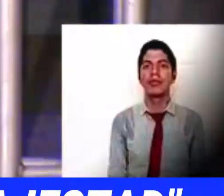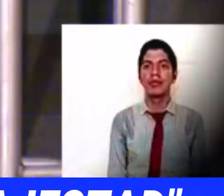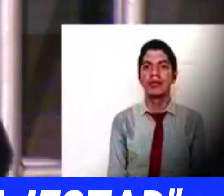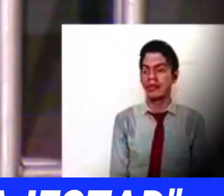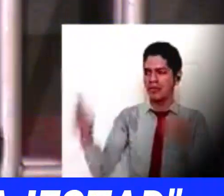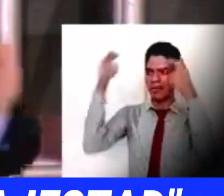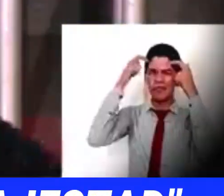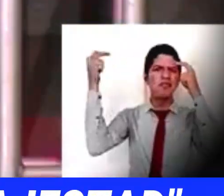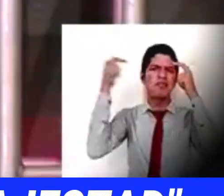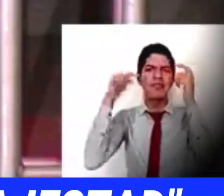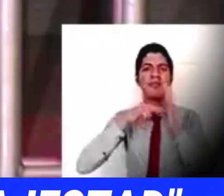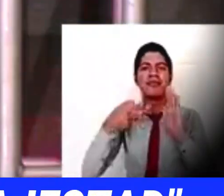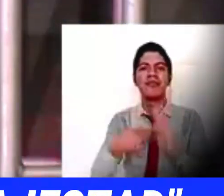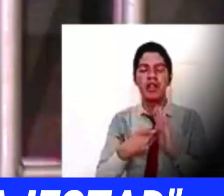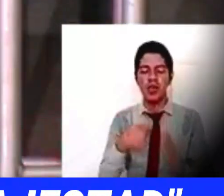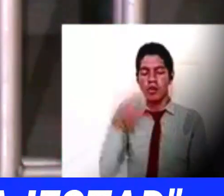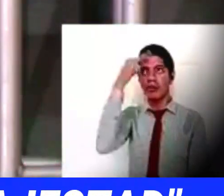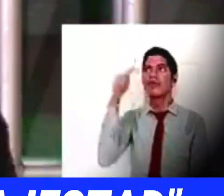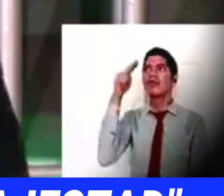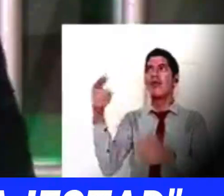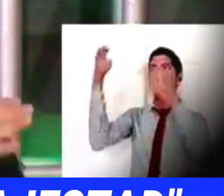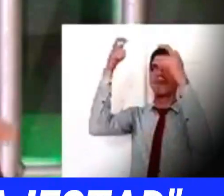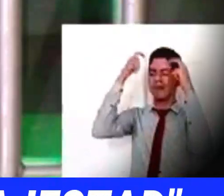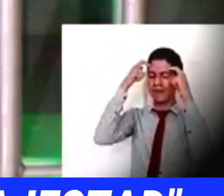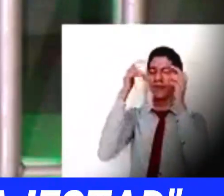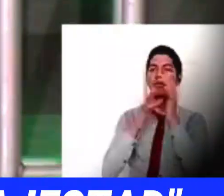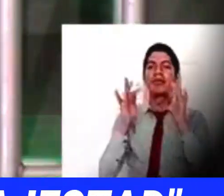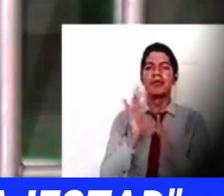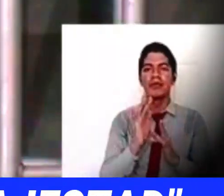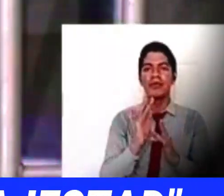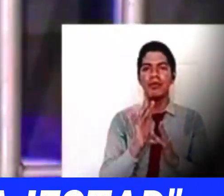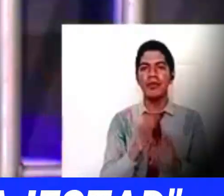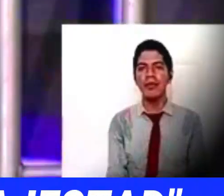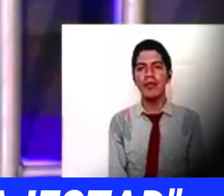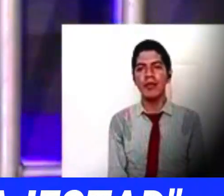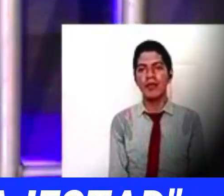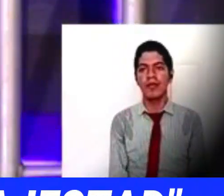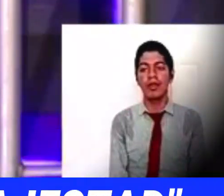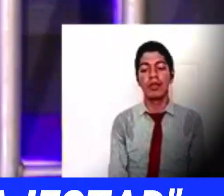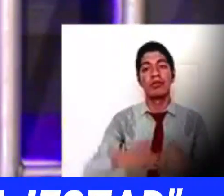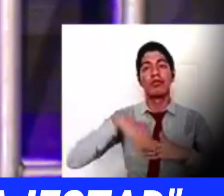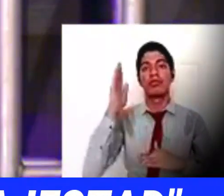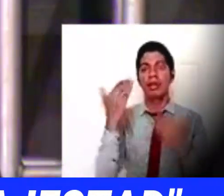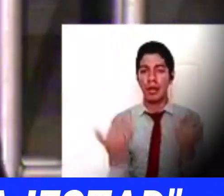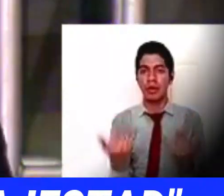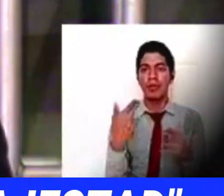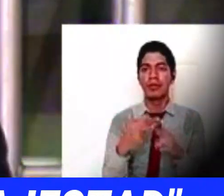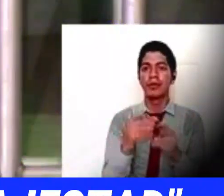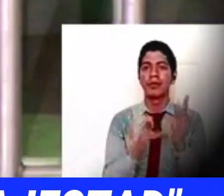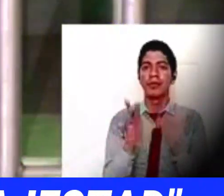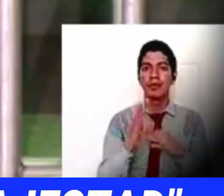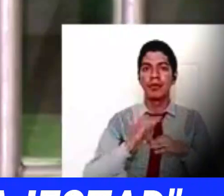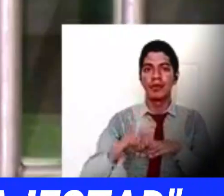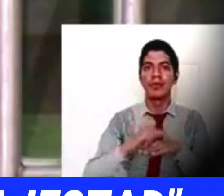rey. Y eso es más grande que cualquiera otra cosa. Yo le invito en el nombre de Jesús para que te coloques de pie